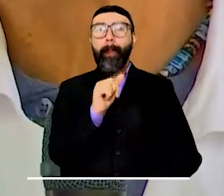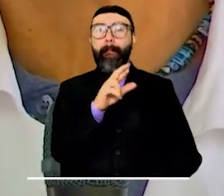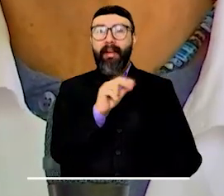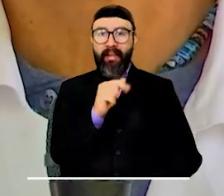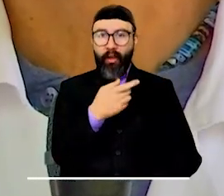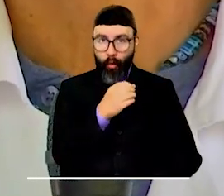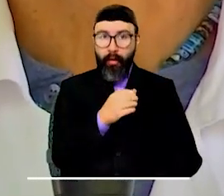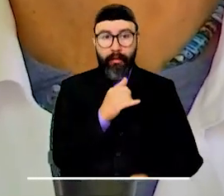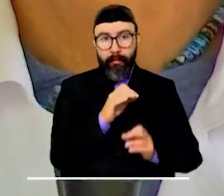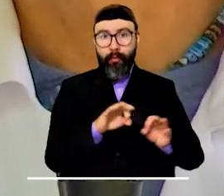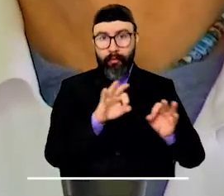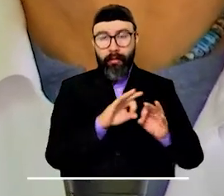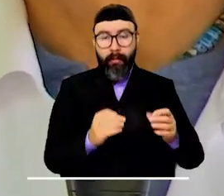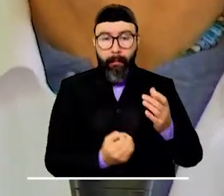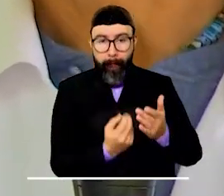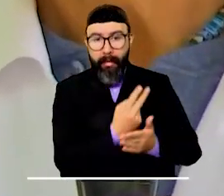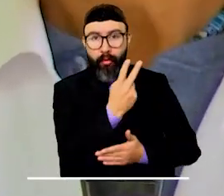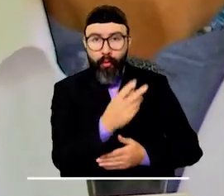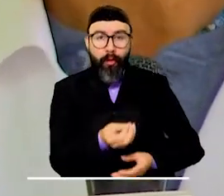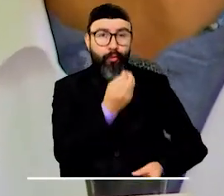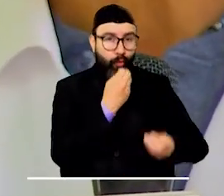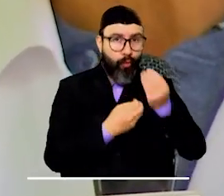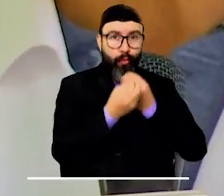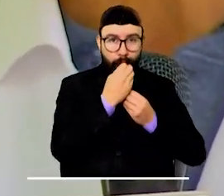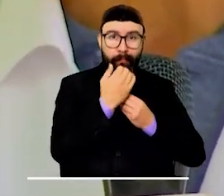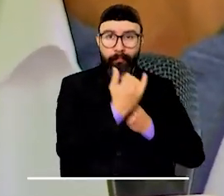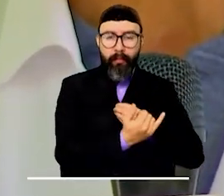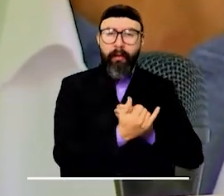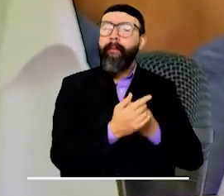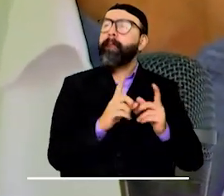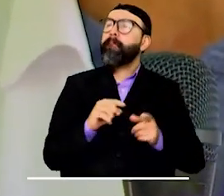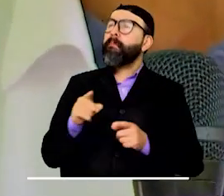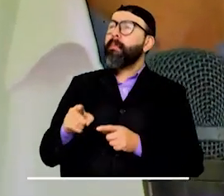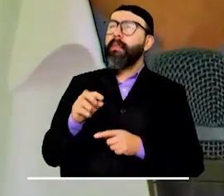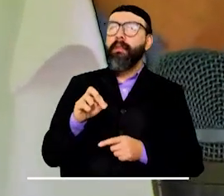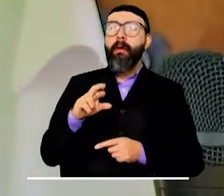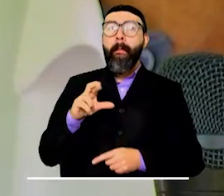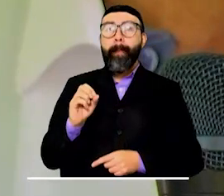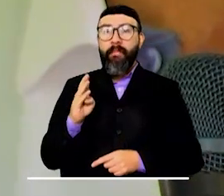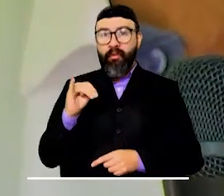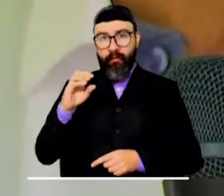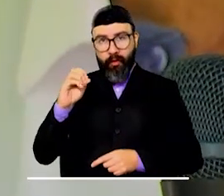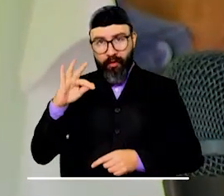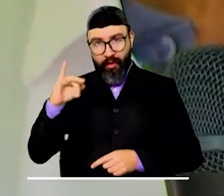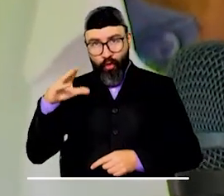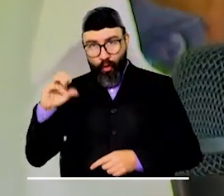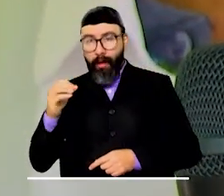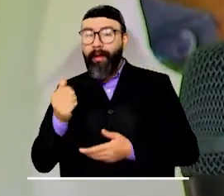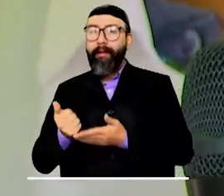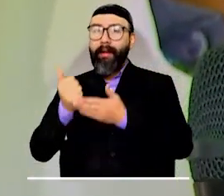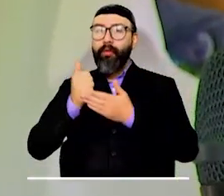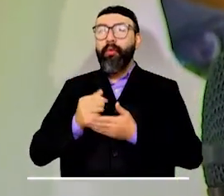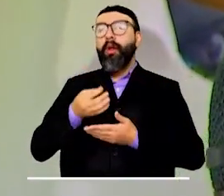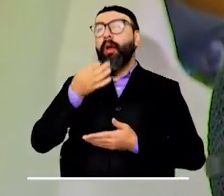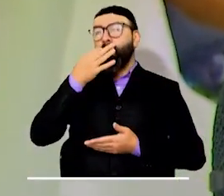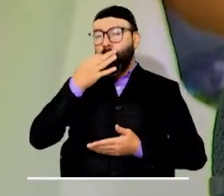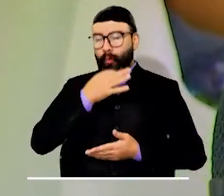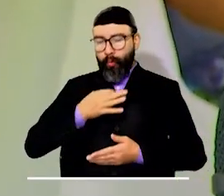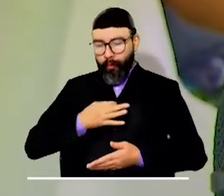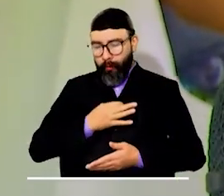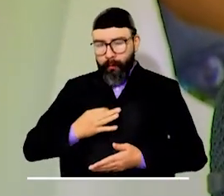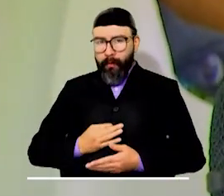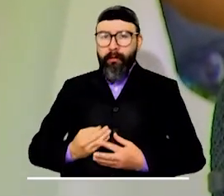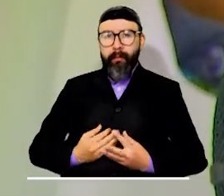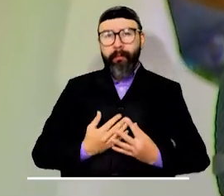importante consumir verduras en la cebolla de huevo. Y los probióticos se convierten en esa gran ayuda terapéutica en